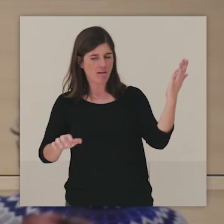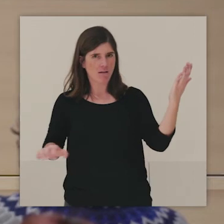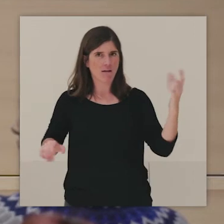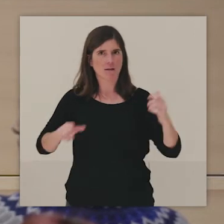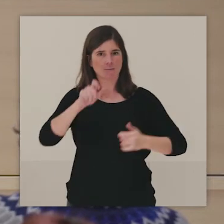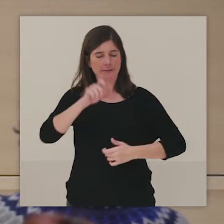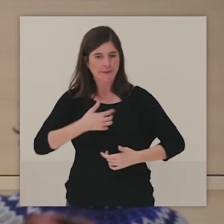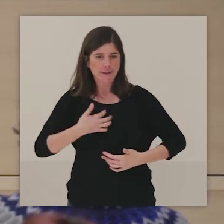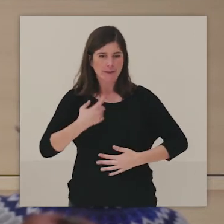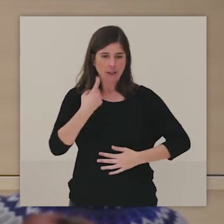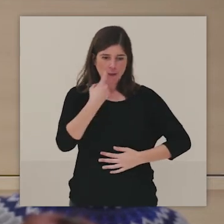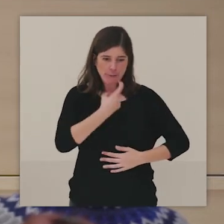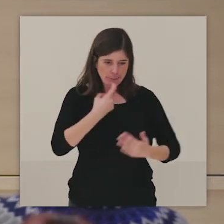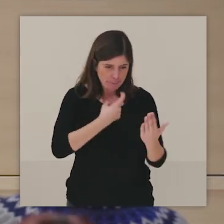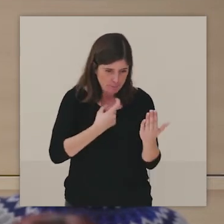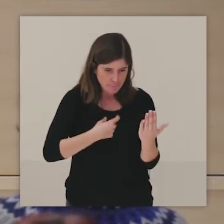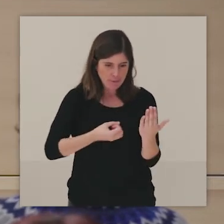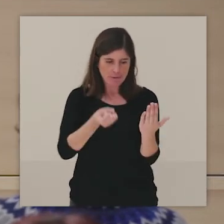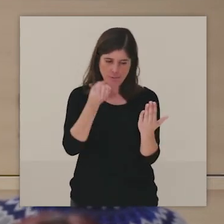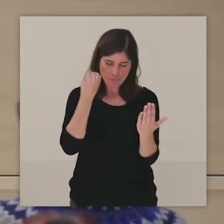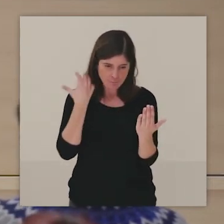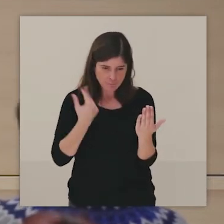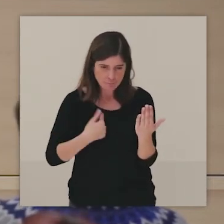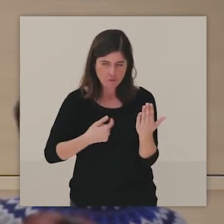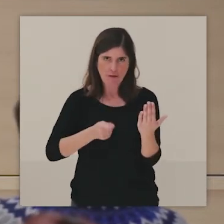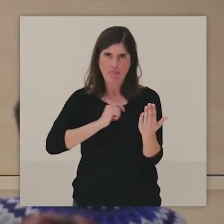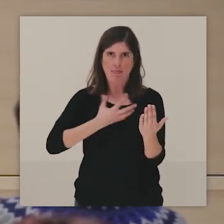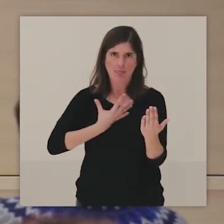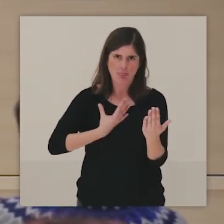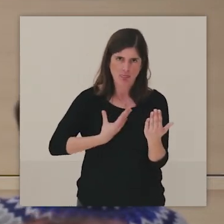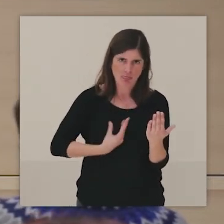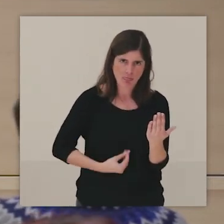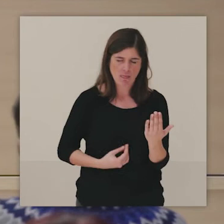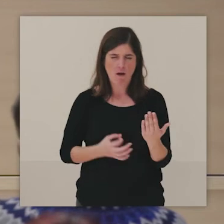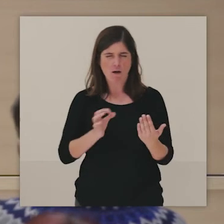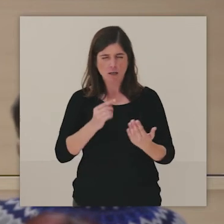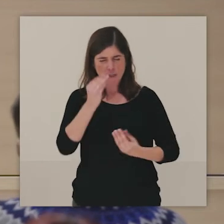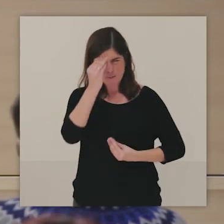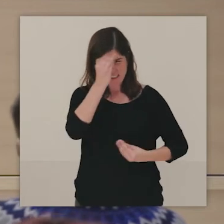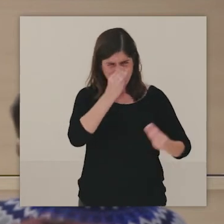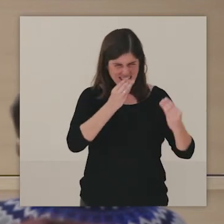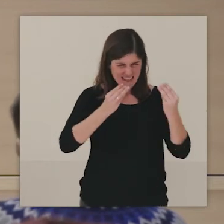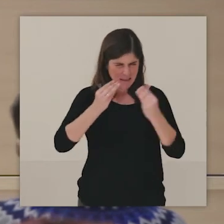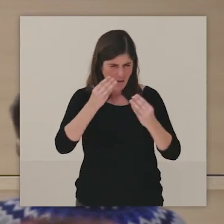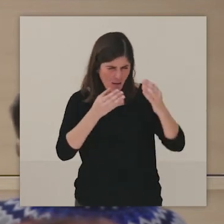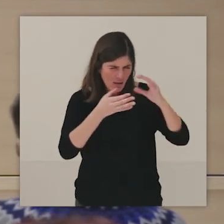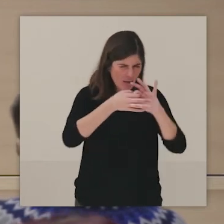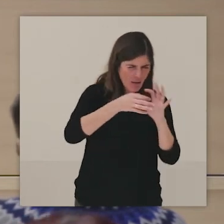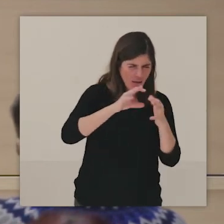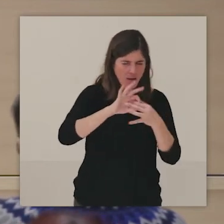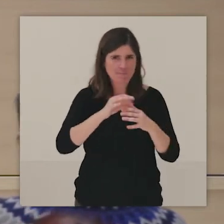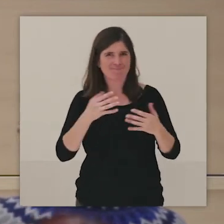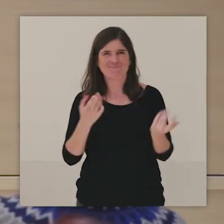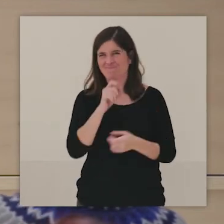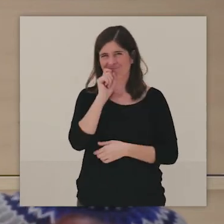donde hay mucha pesadez, más tiempo de lectura, más tiempo de tener que hacer conexiones de unas cosas con otras. Y luego fíjese